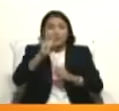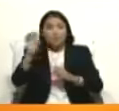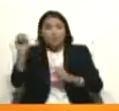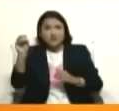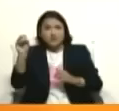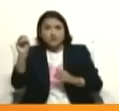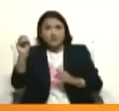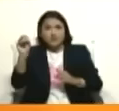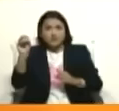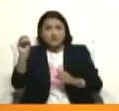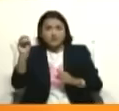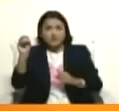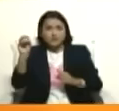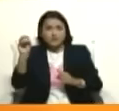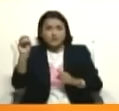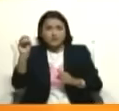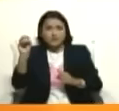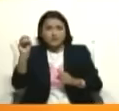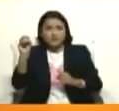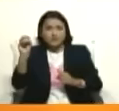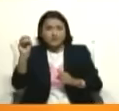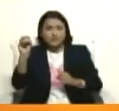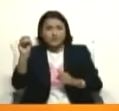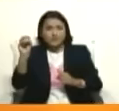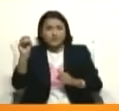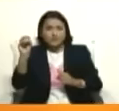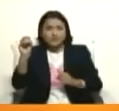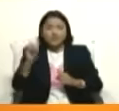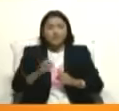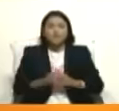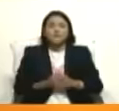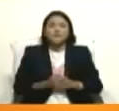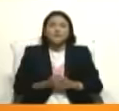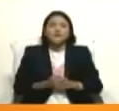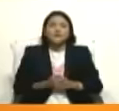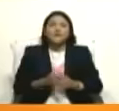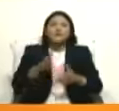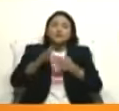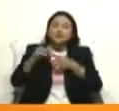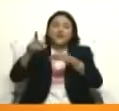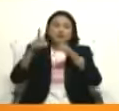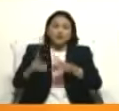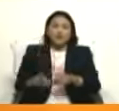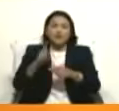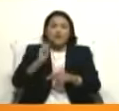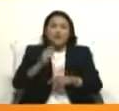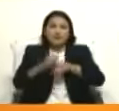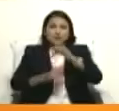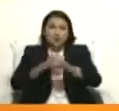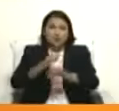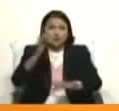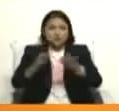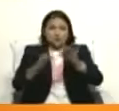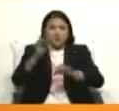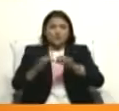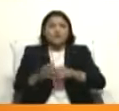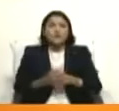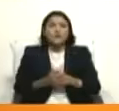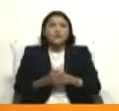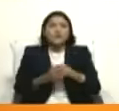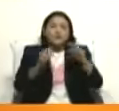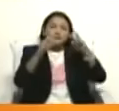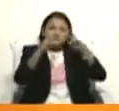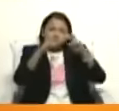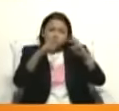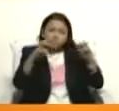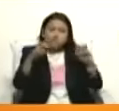Párrafo 40 de la decisión y este pronunciamiento que ha hecho hoy la Corte Internacional de Justicia. Tras examinar los